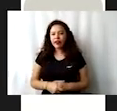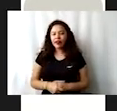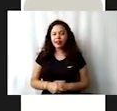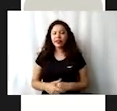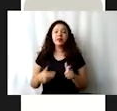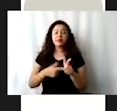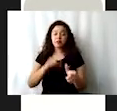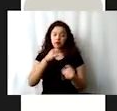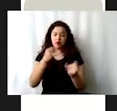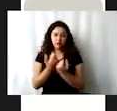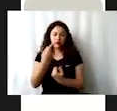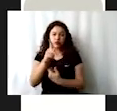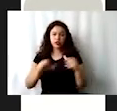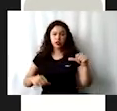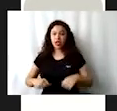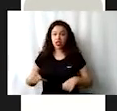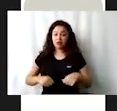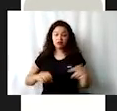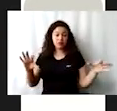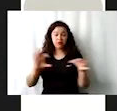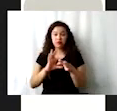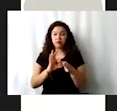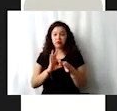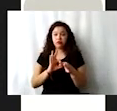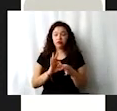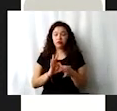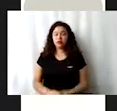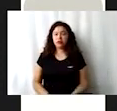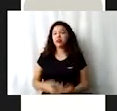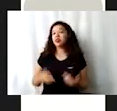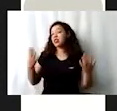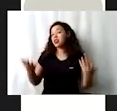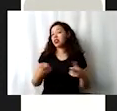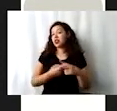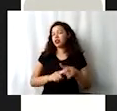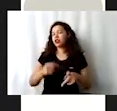a sus actividades, ¿no? Y Por bueno, con base en supuesto. eso es con lo que